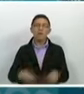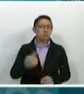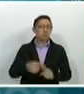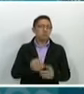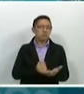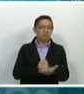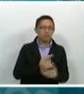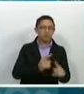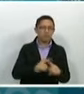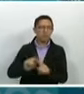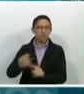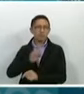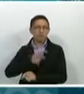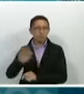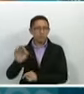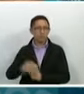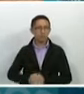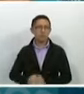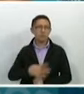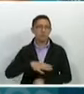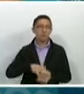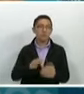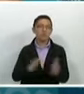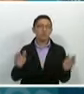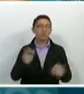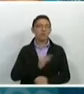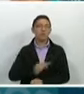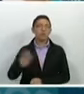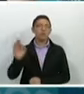mismas, precisamente para poder ampliar